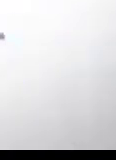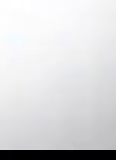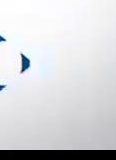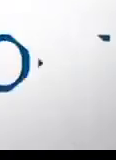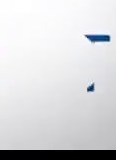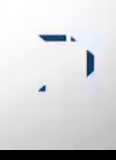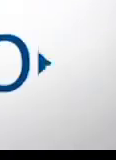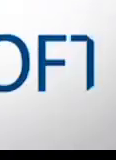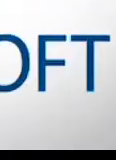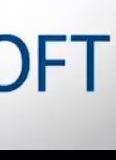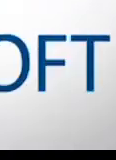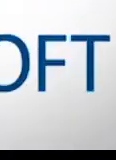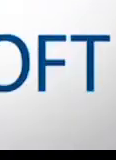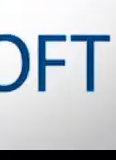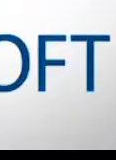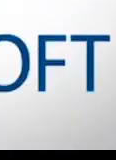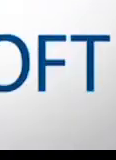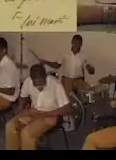Música